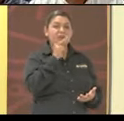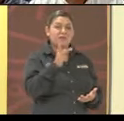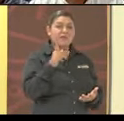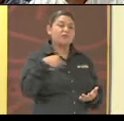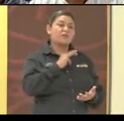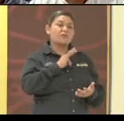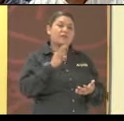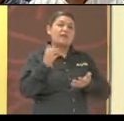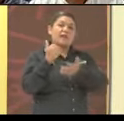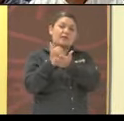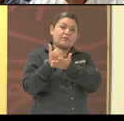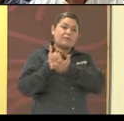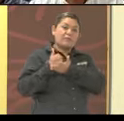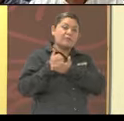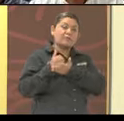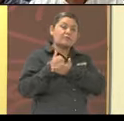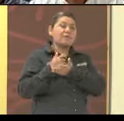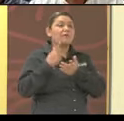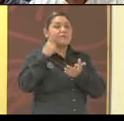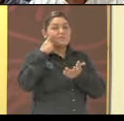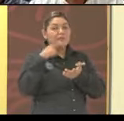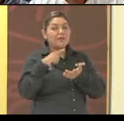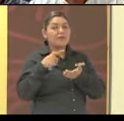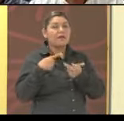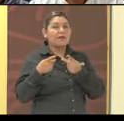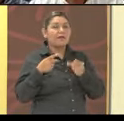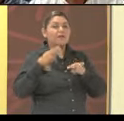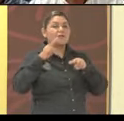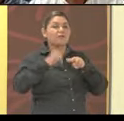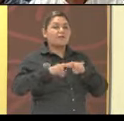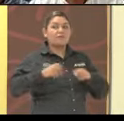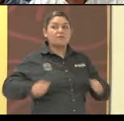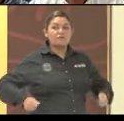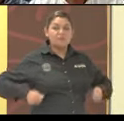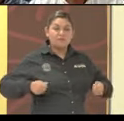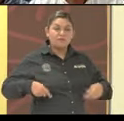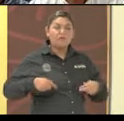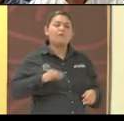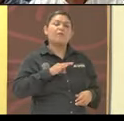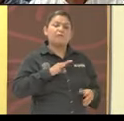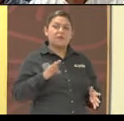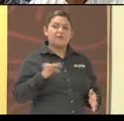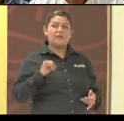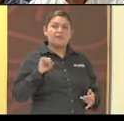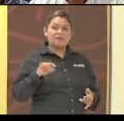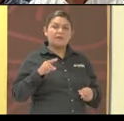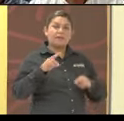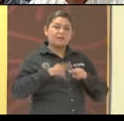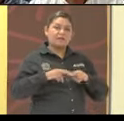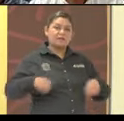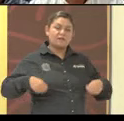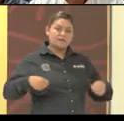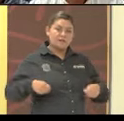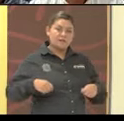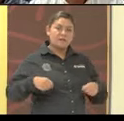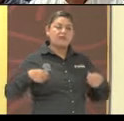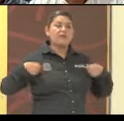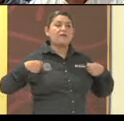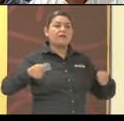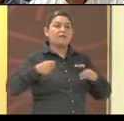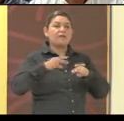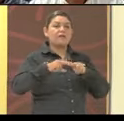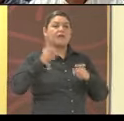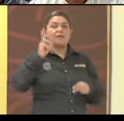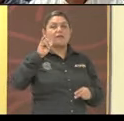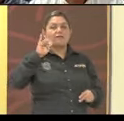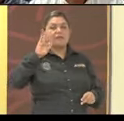pueden ayudar a través de la gestión con sillas de ruedas. Y entonces les dije, bueno, miren, sillas de ruedas y aparatos funcionales, pues con el